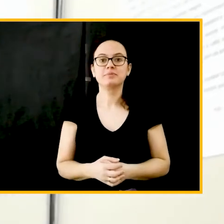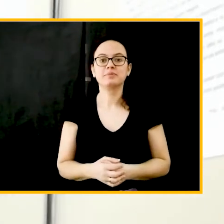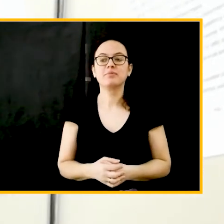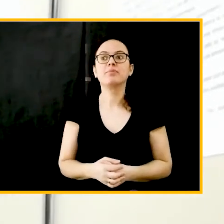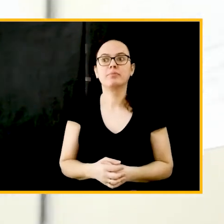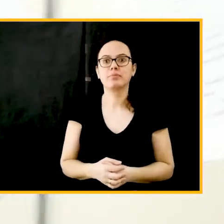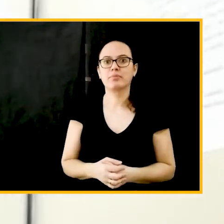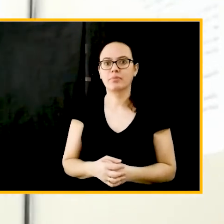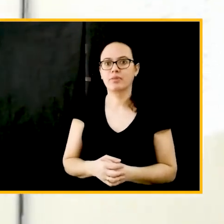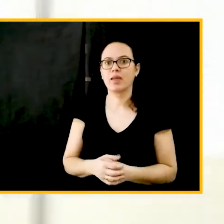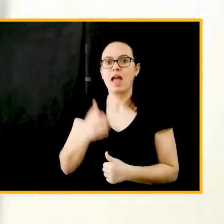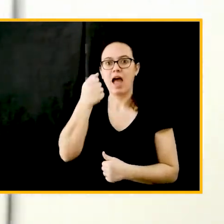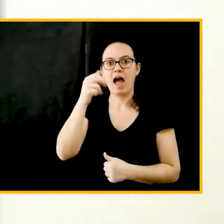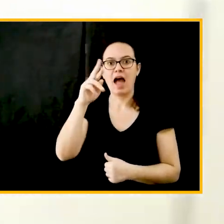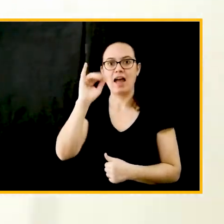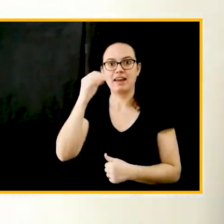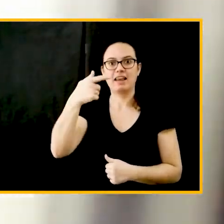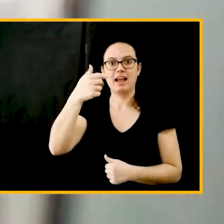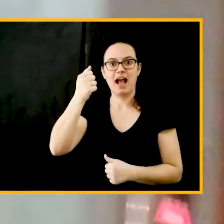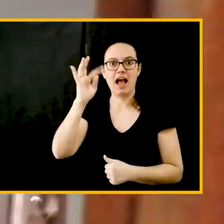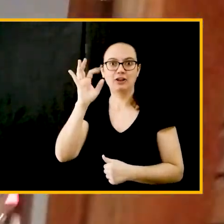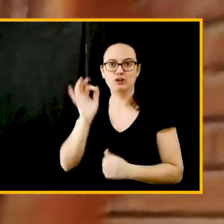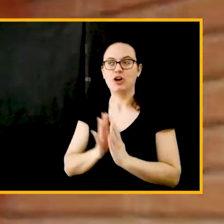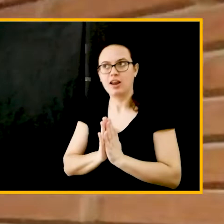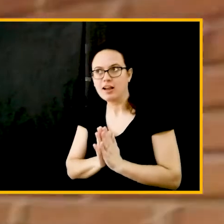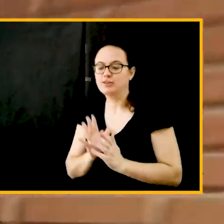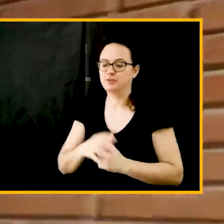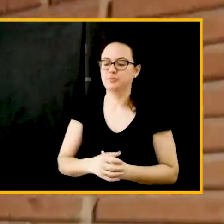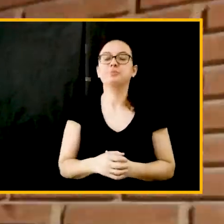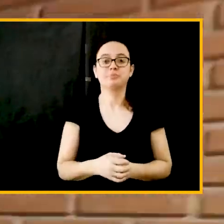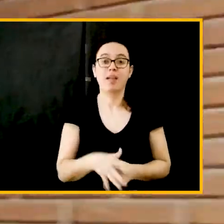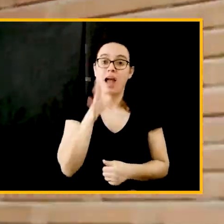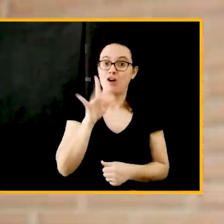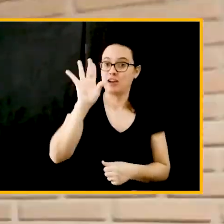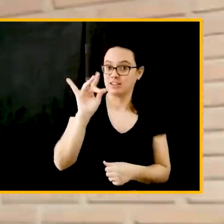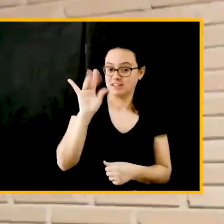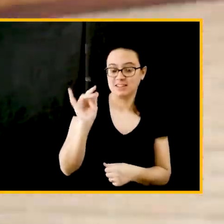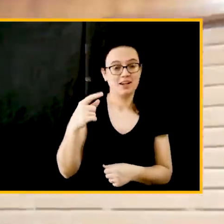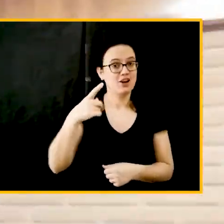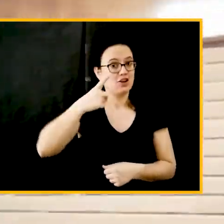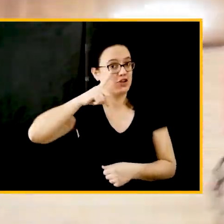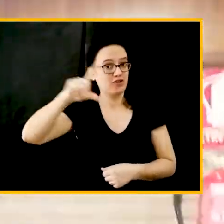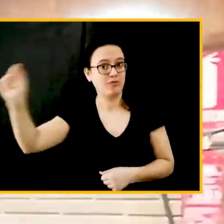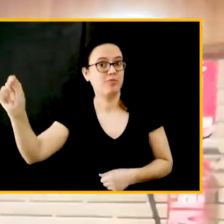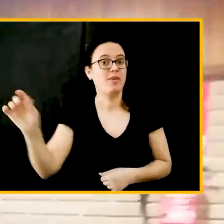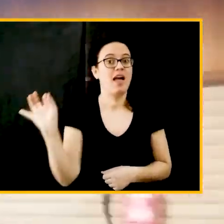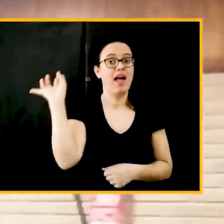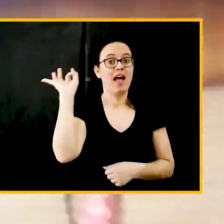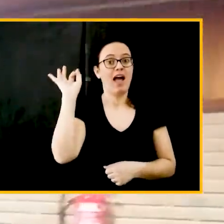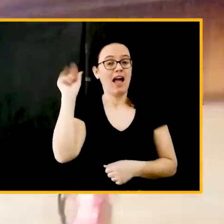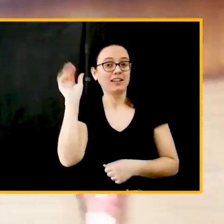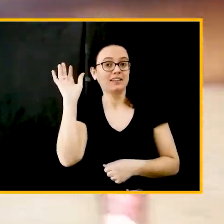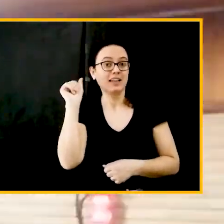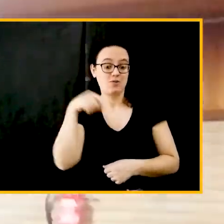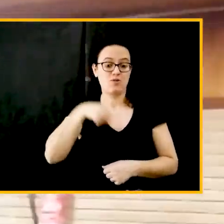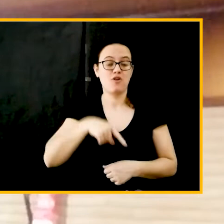Arigato. Y ahora sí que sí. Ahora nos vamos y os decimos hasta luego con este último programa de esta